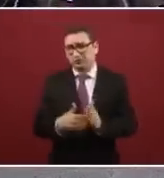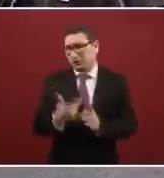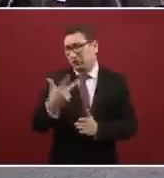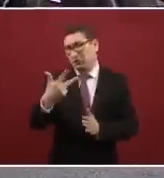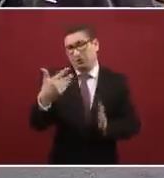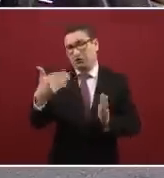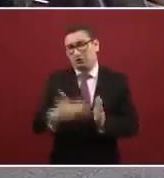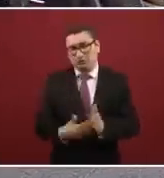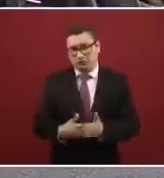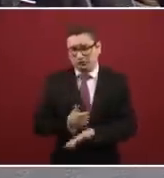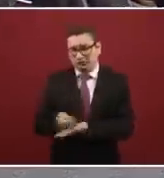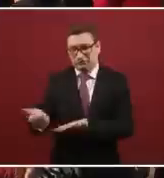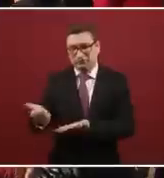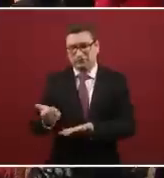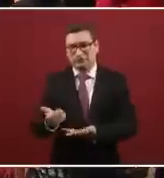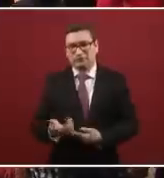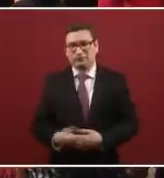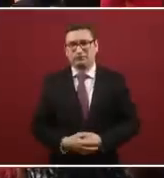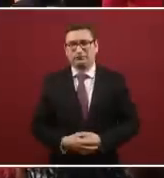8,000.